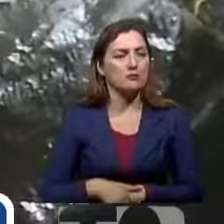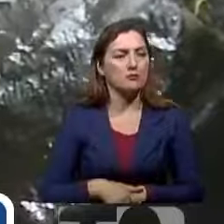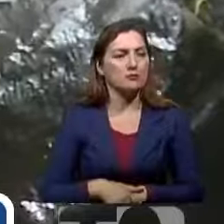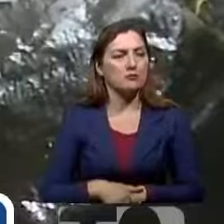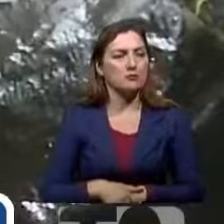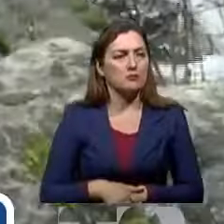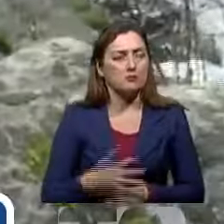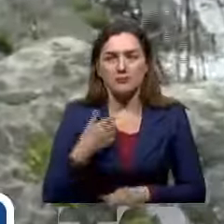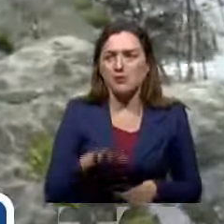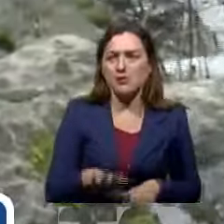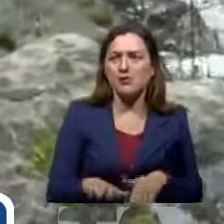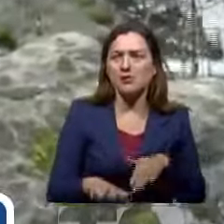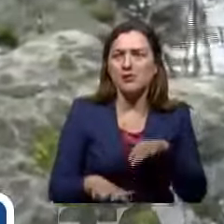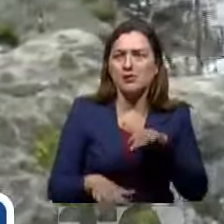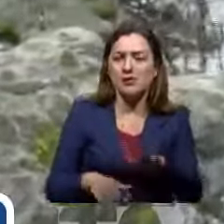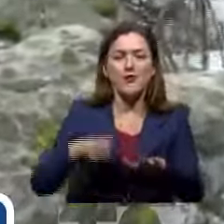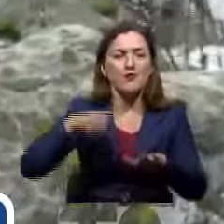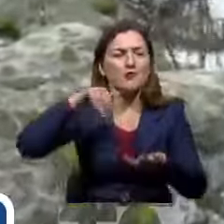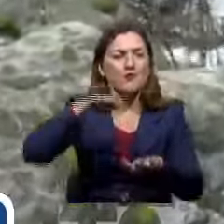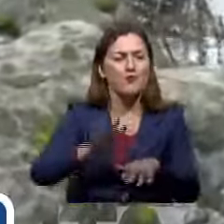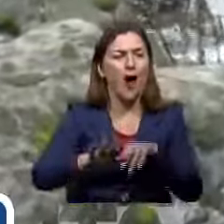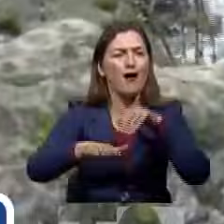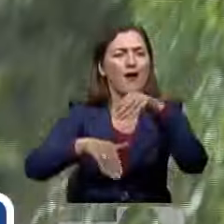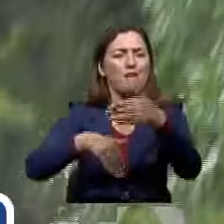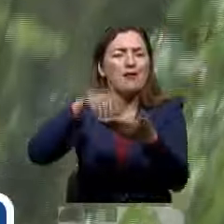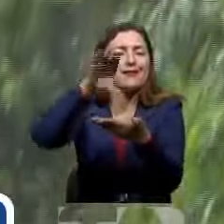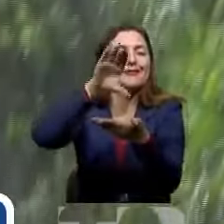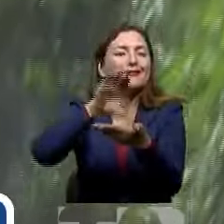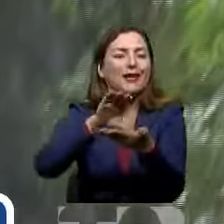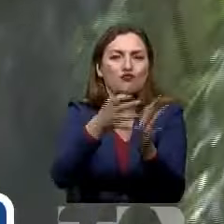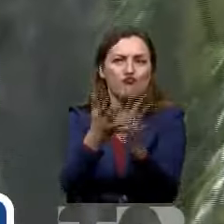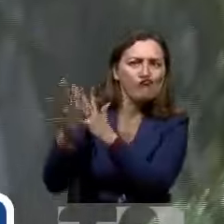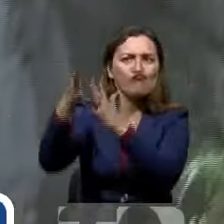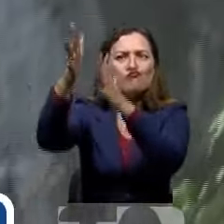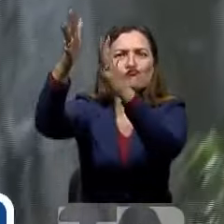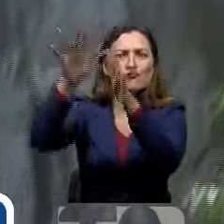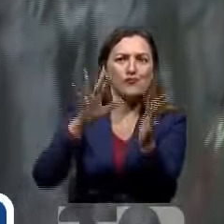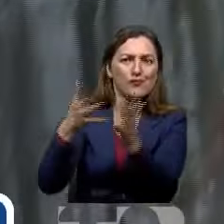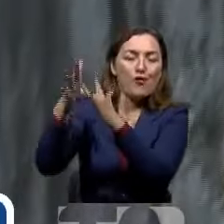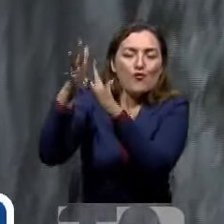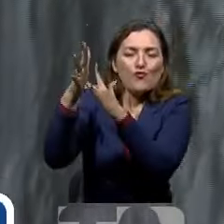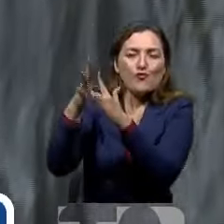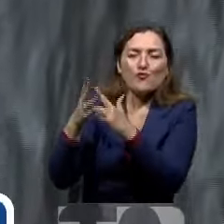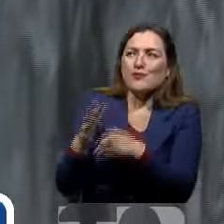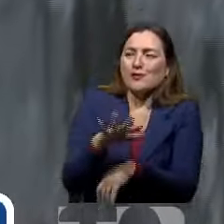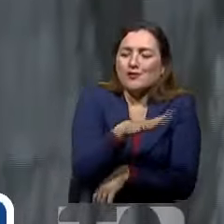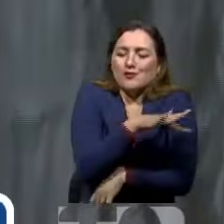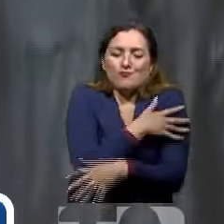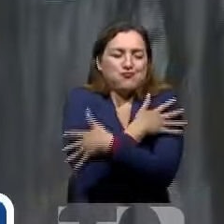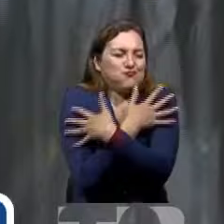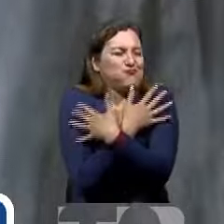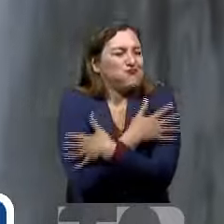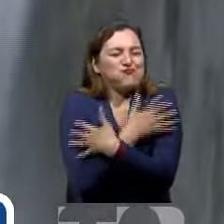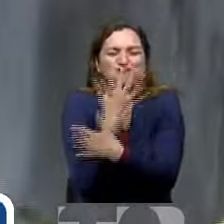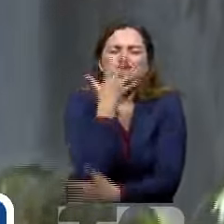cada paso nos acercamos más a la esencia salvaje de este lugar, dejándonos envolver por la energía pura.